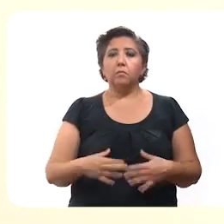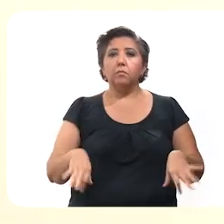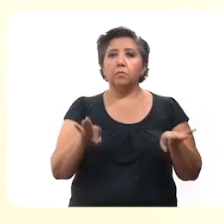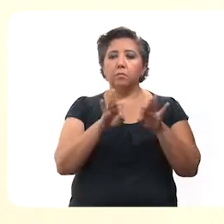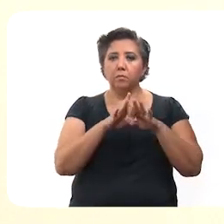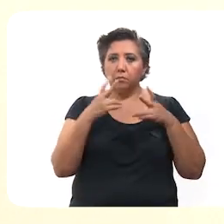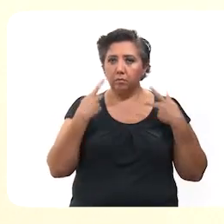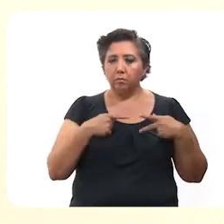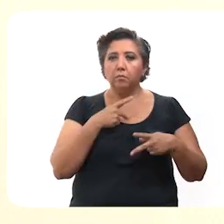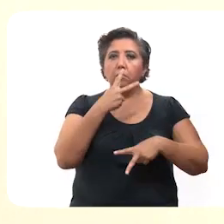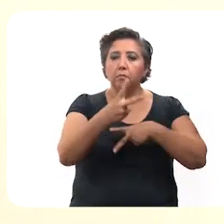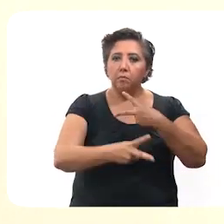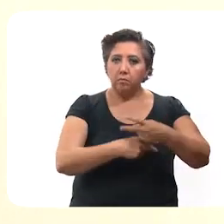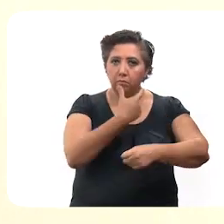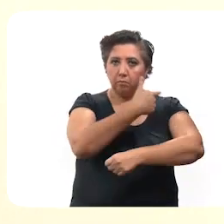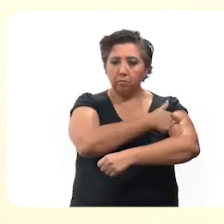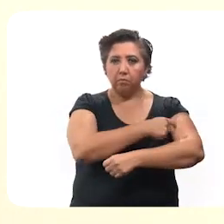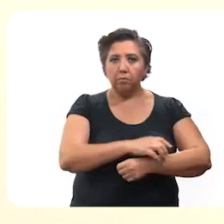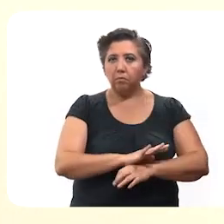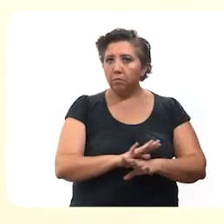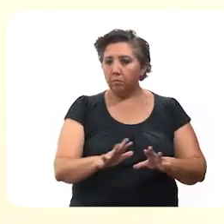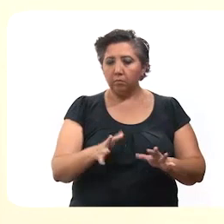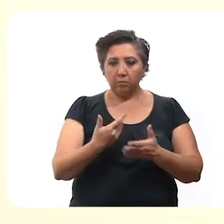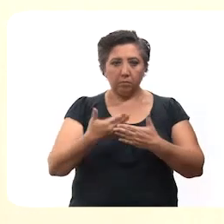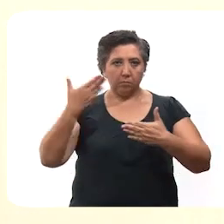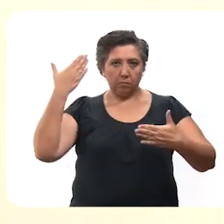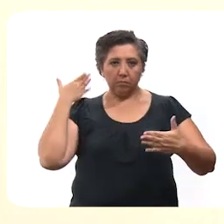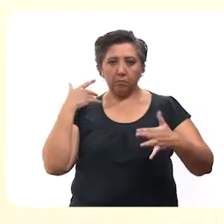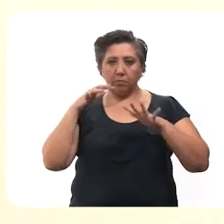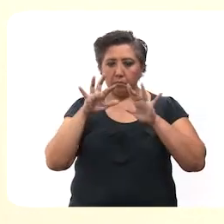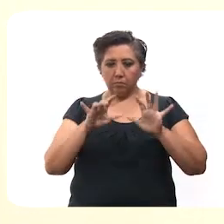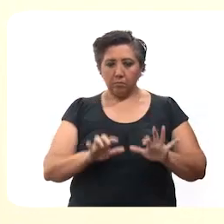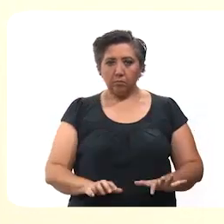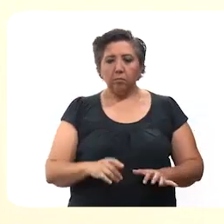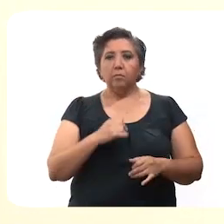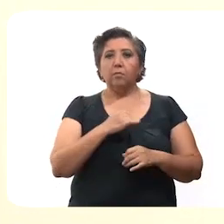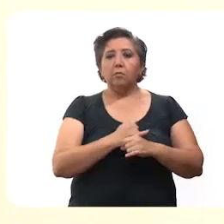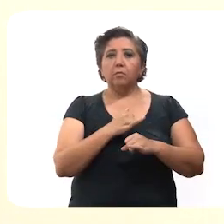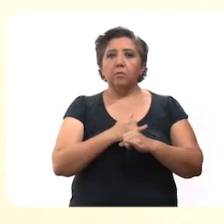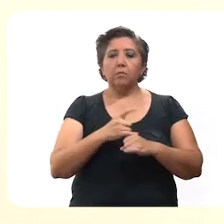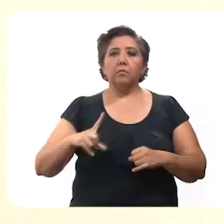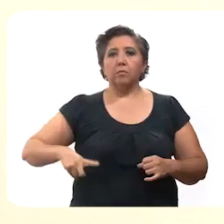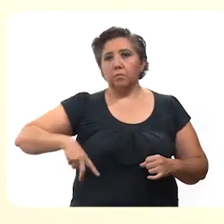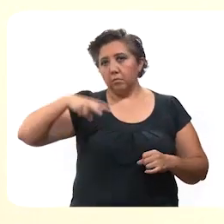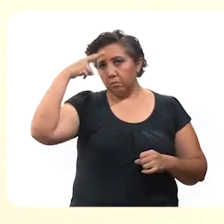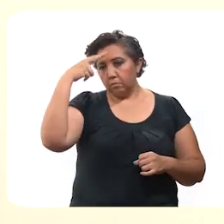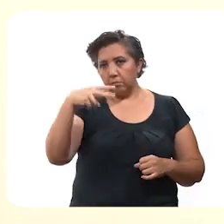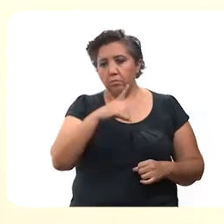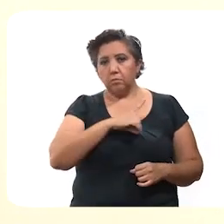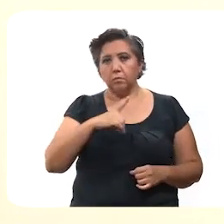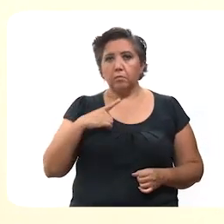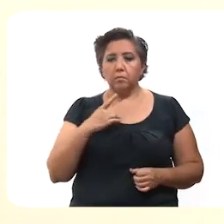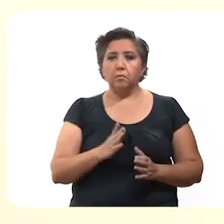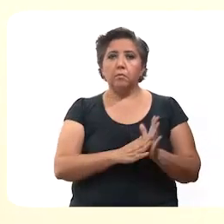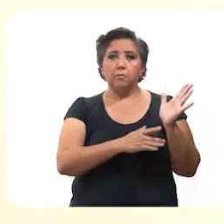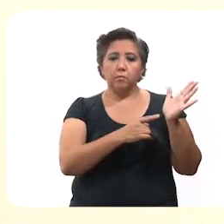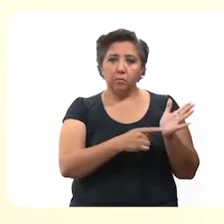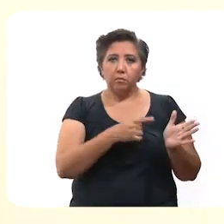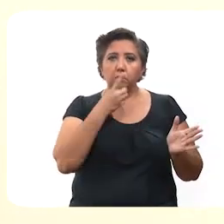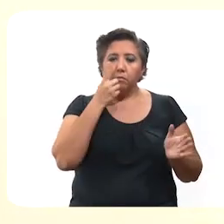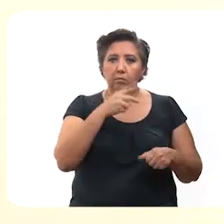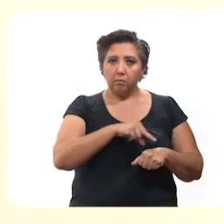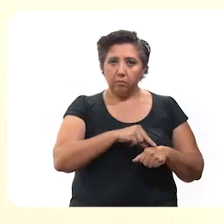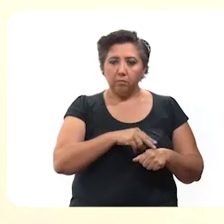Es indispensable que la persona que vaya a recibir la vacuna esté previamente registrada en la plataforma del Gobierno federal y deberá presentar la